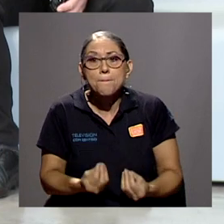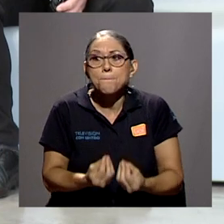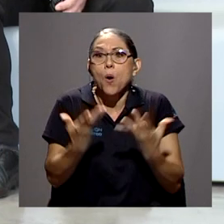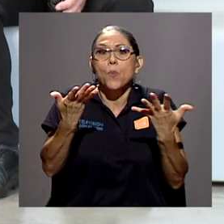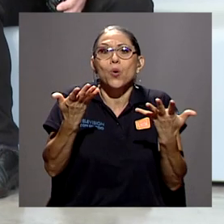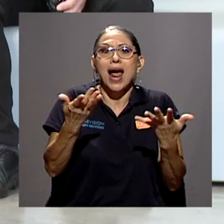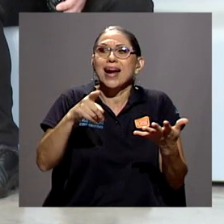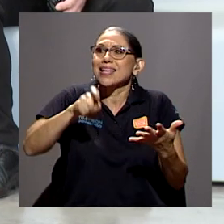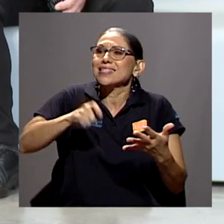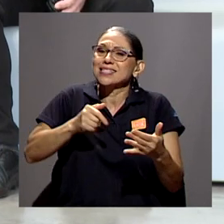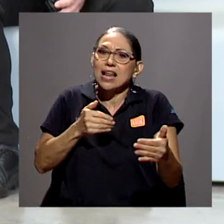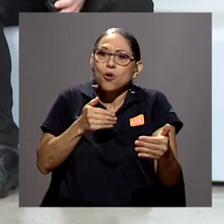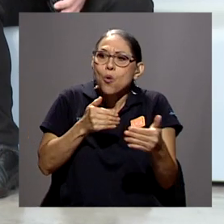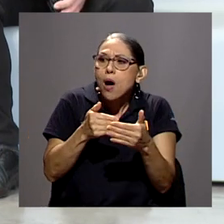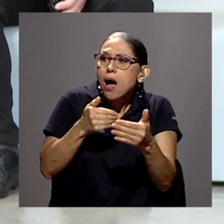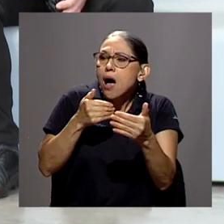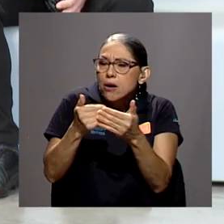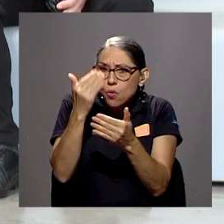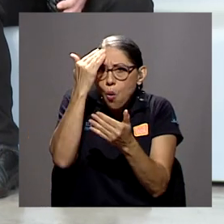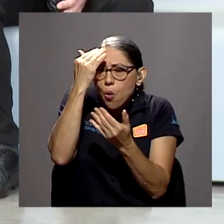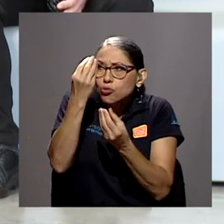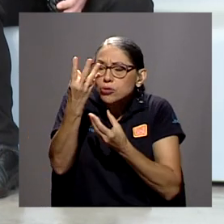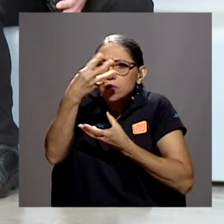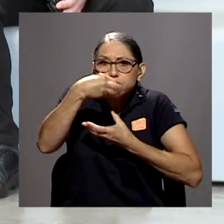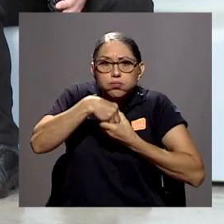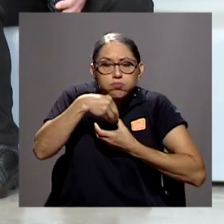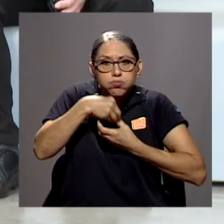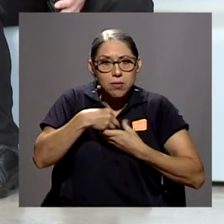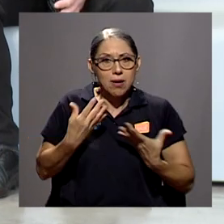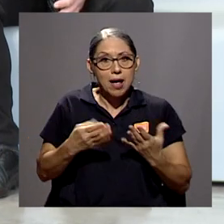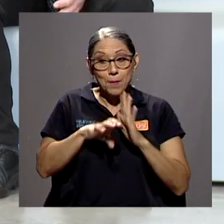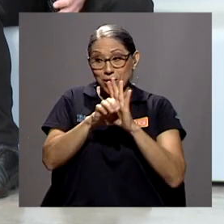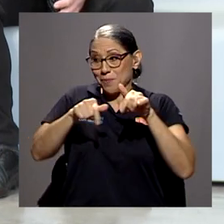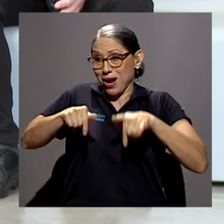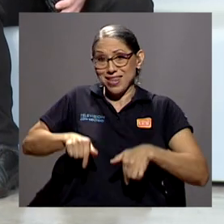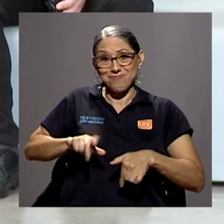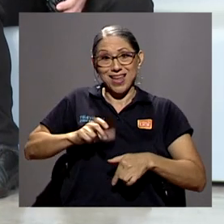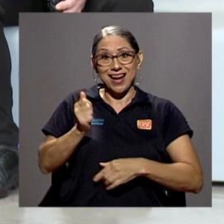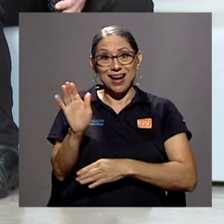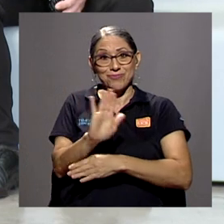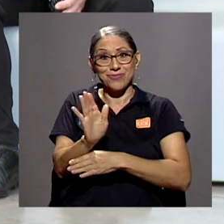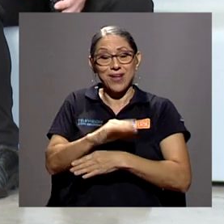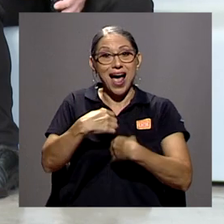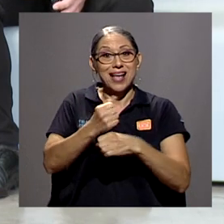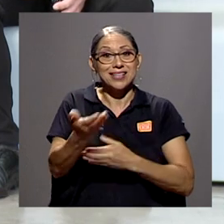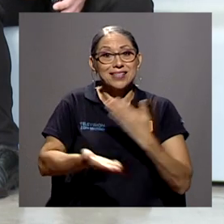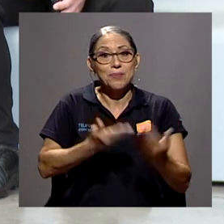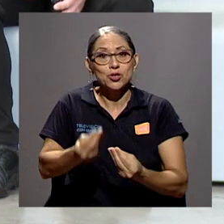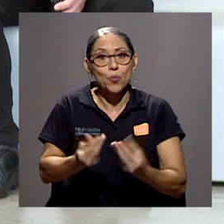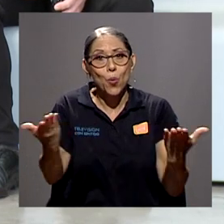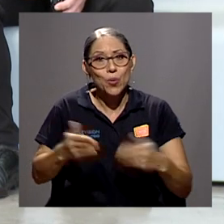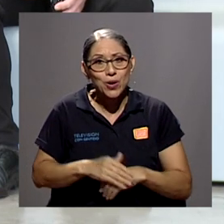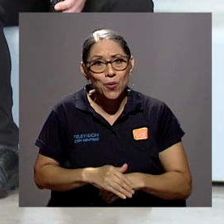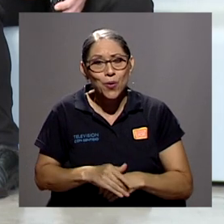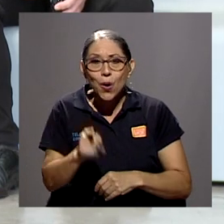próxima de eso lo que el canal en este caso hace que el servicio público pero que usted sabe que desde orchestra sinfonica ha sido un